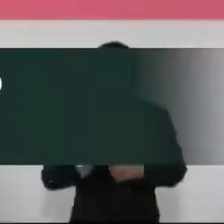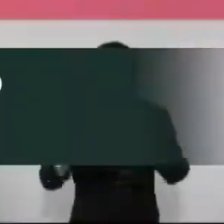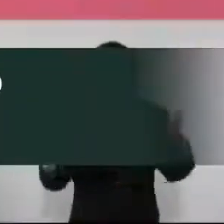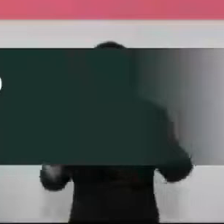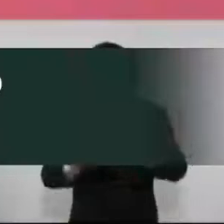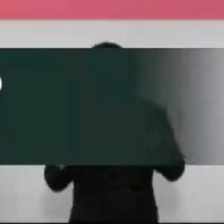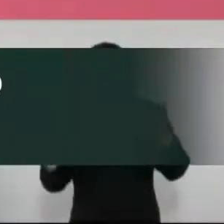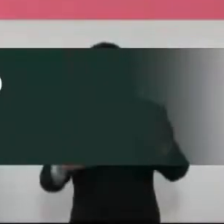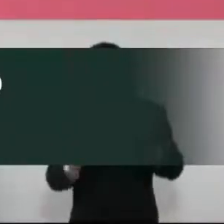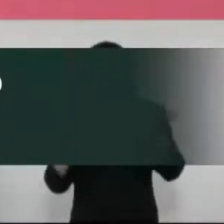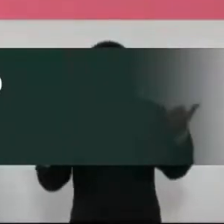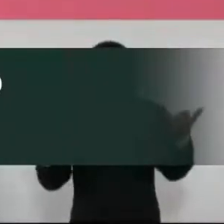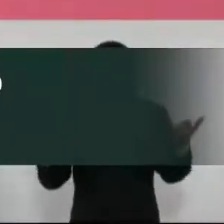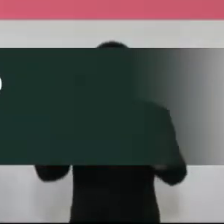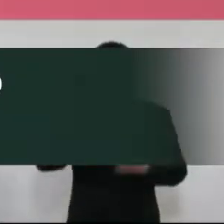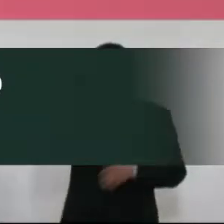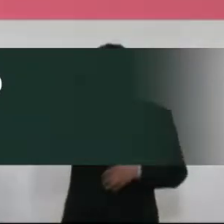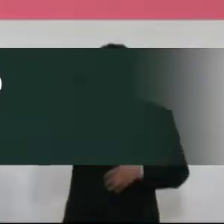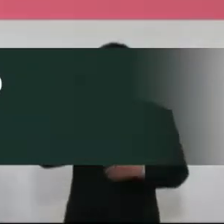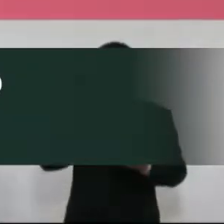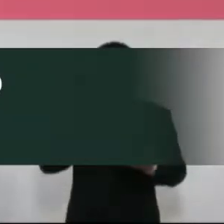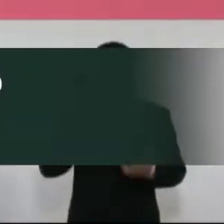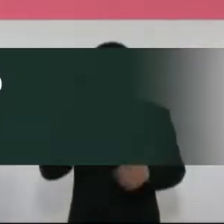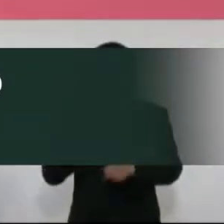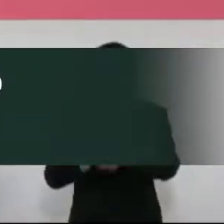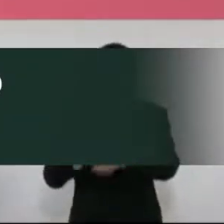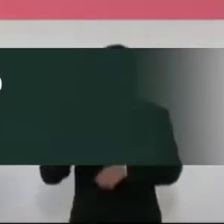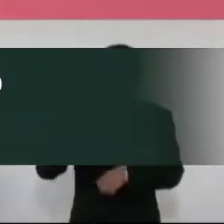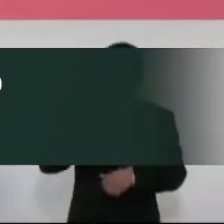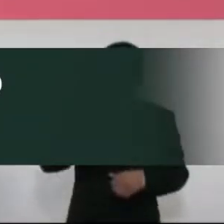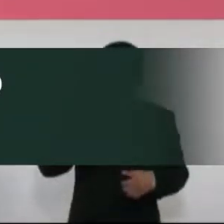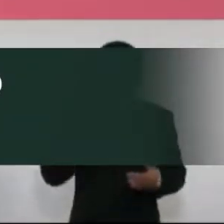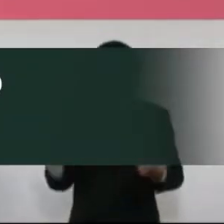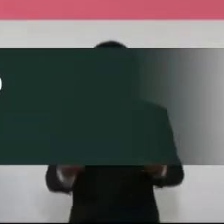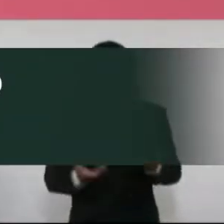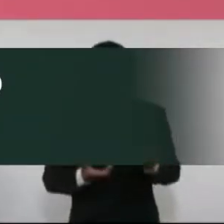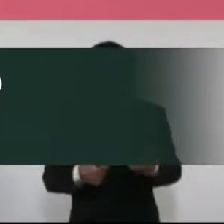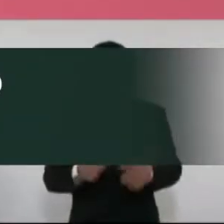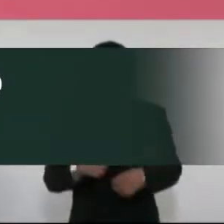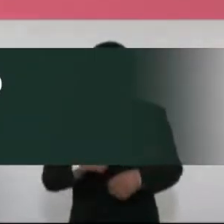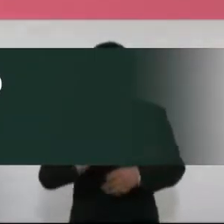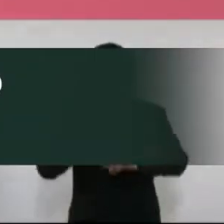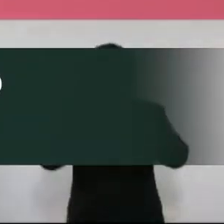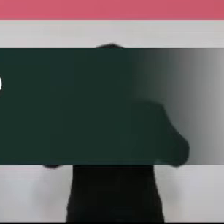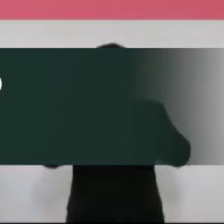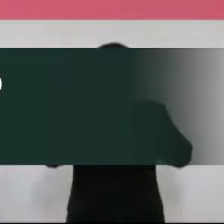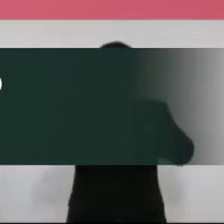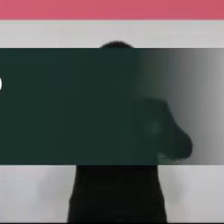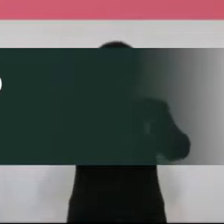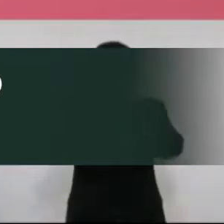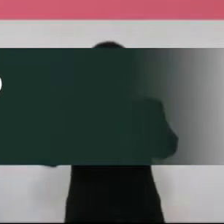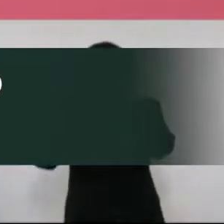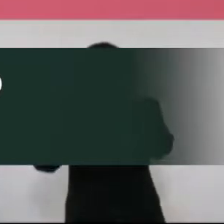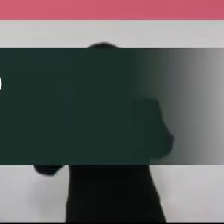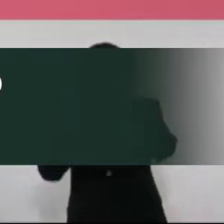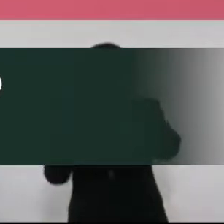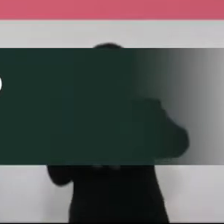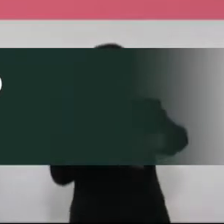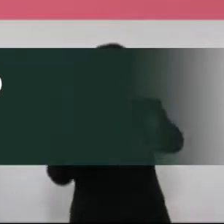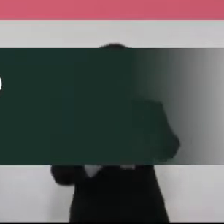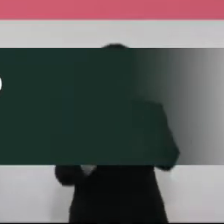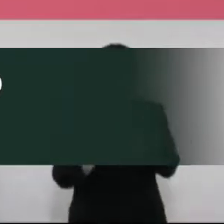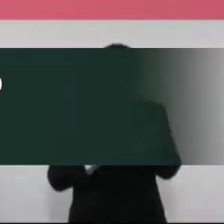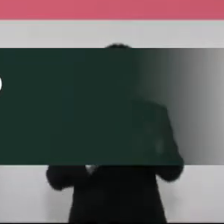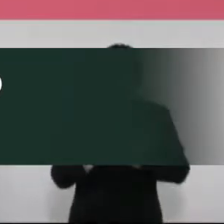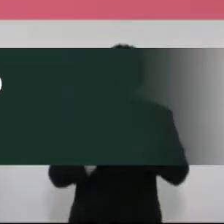los miércoles de Ponte Pila, además de que en 2022 se desarrollarán 100 carreras comunitarias y 100 maratones de baile. Señaló